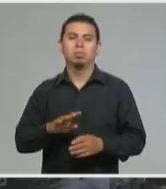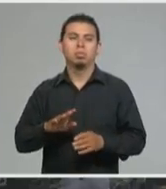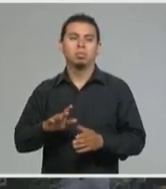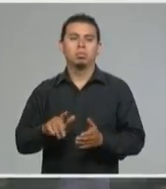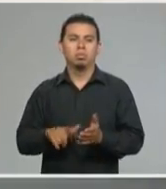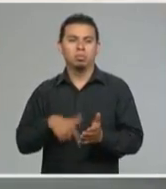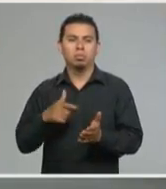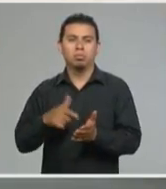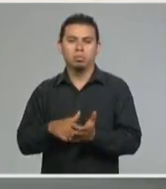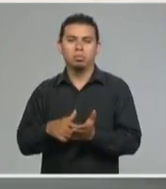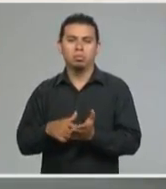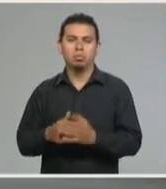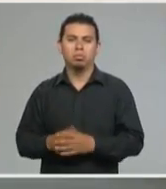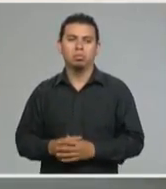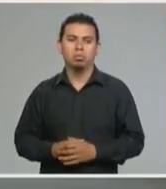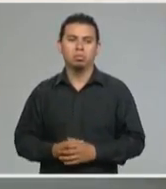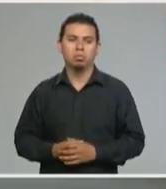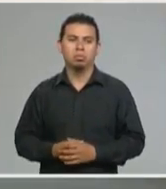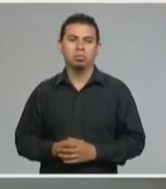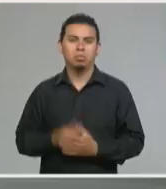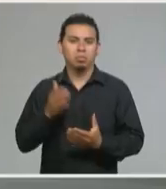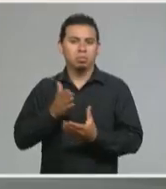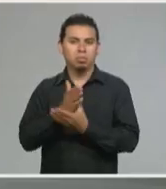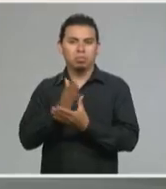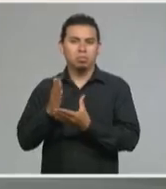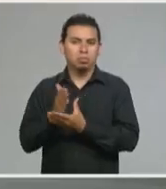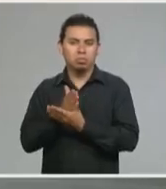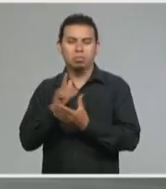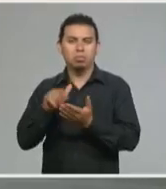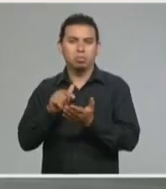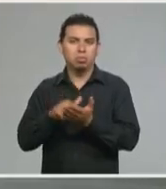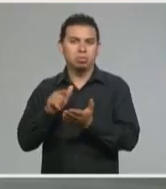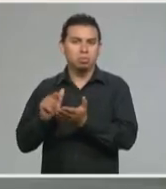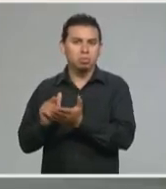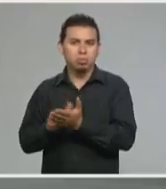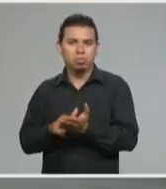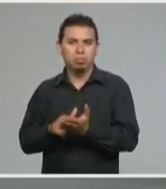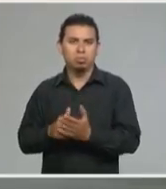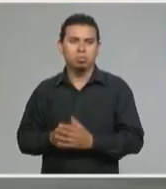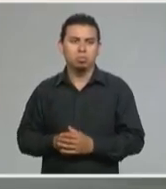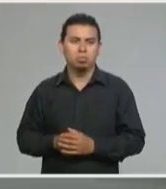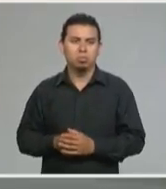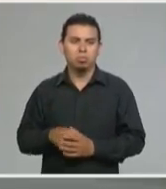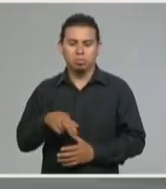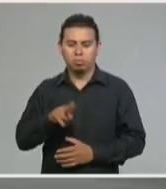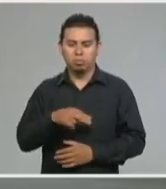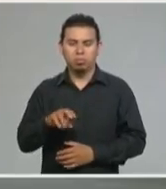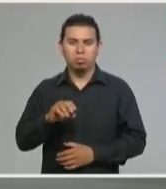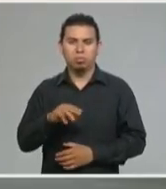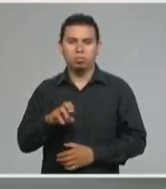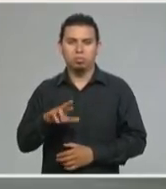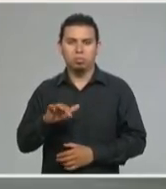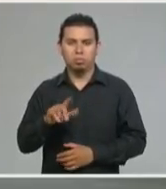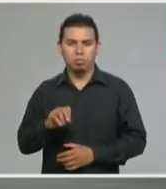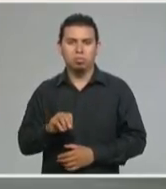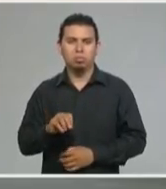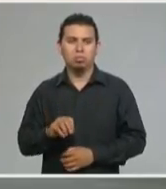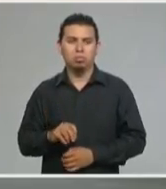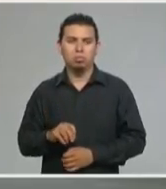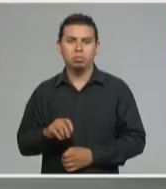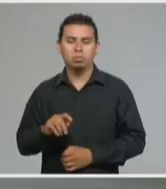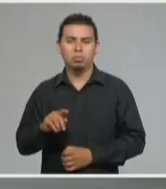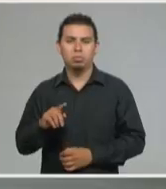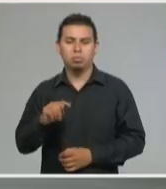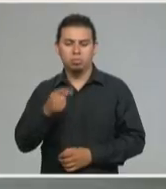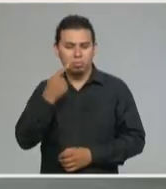comerciantes locales. Qué triste, todo esto sobre Nuño del Mercado. Nuño del Mercado estaban bien, se refiere a los vendedores de tomate,